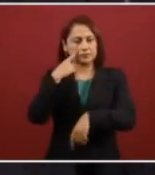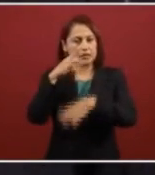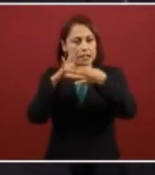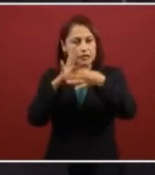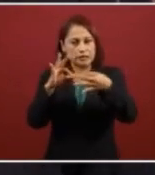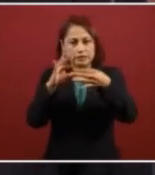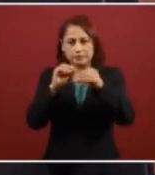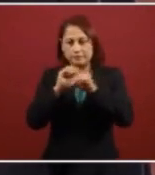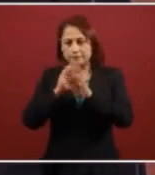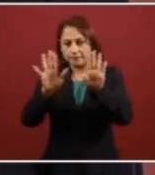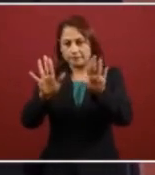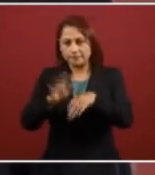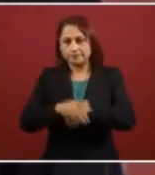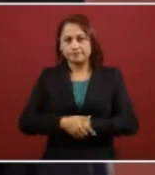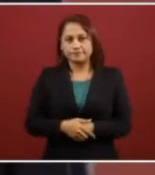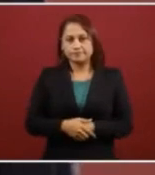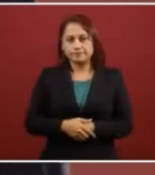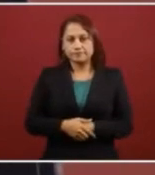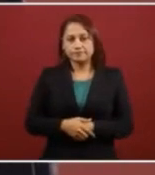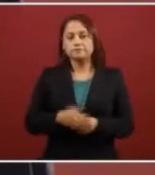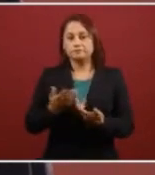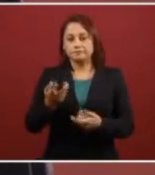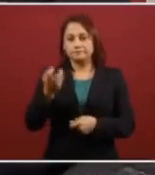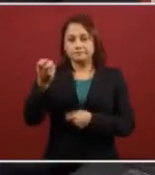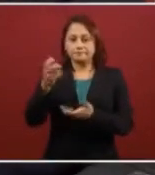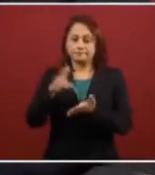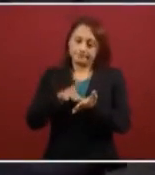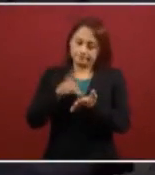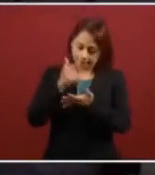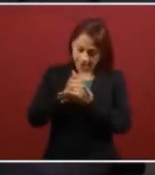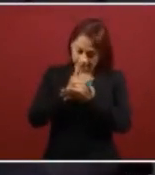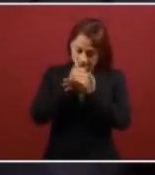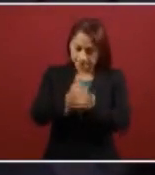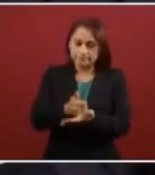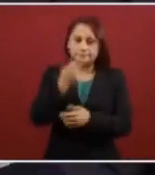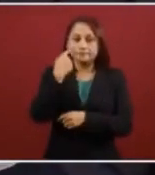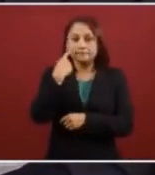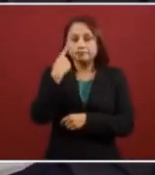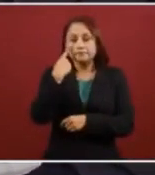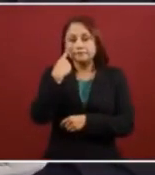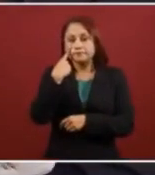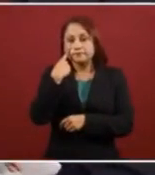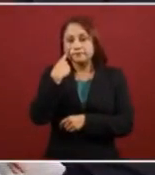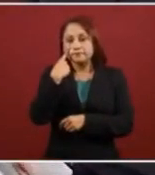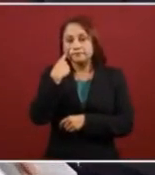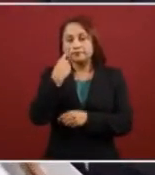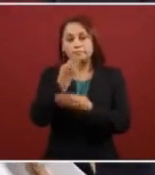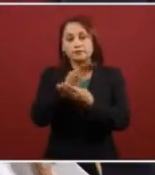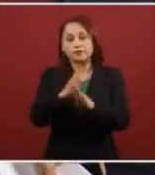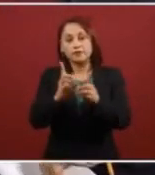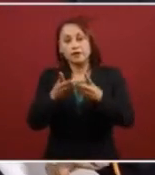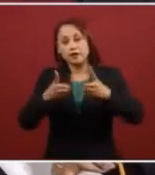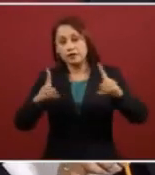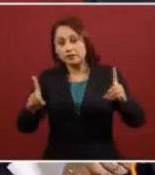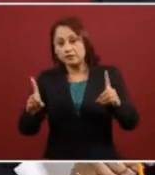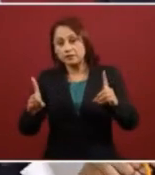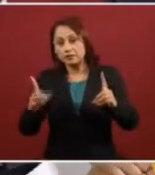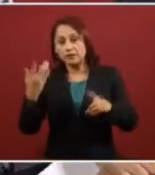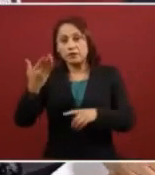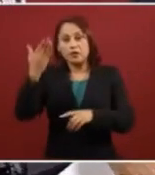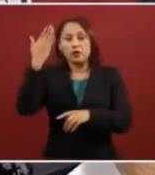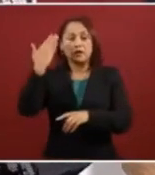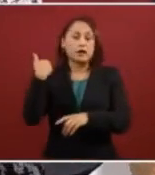up. Y esto ayuda mucho. And this will help you a lot. La banca de desarrollo en el periodo neoliberal